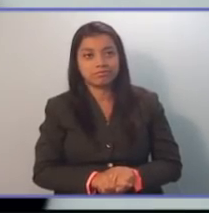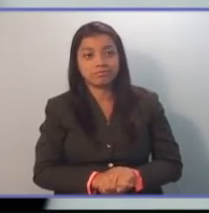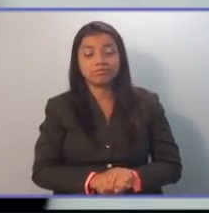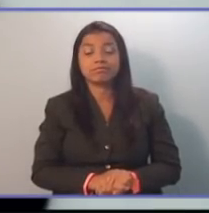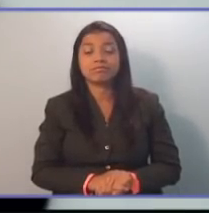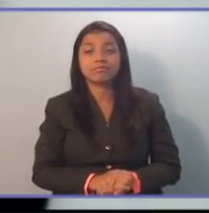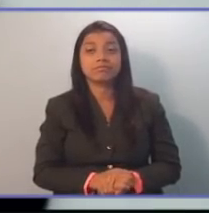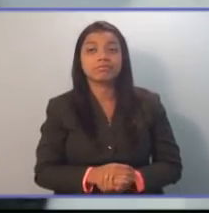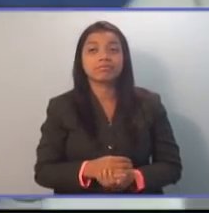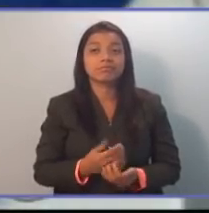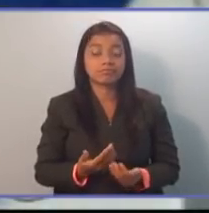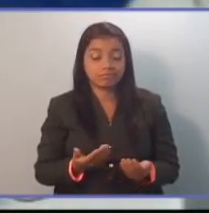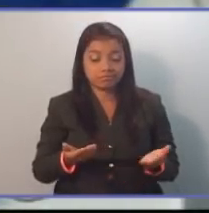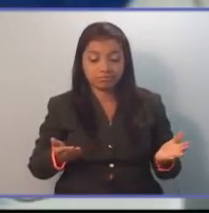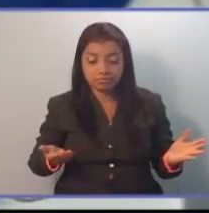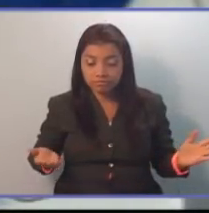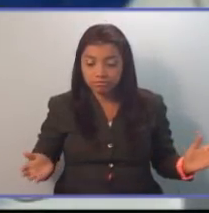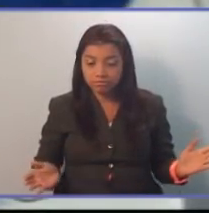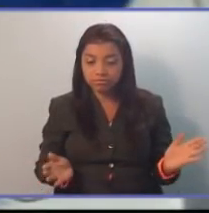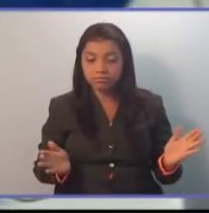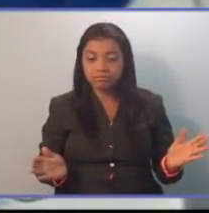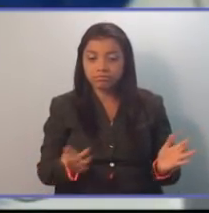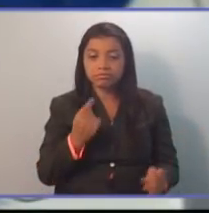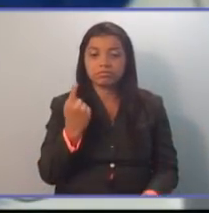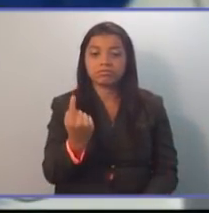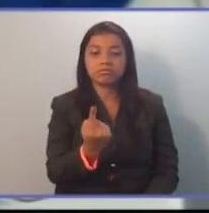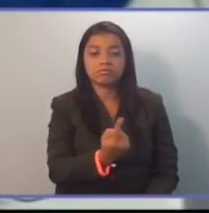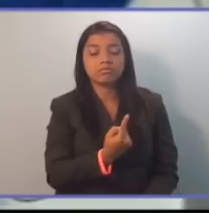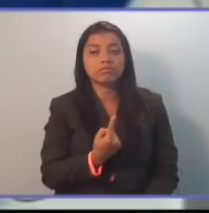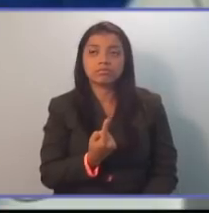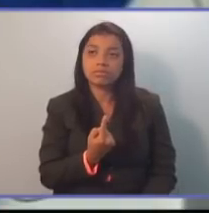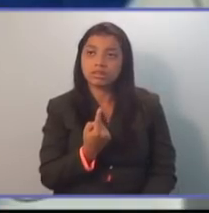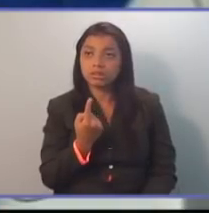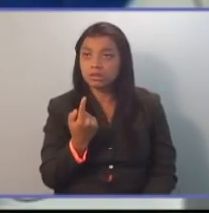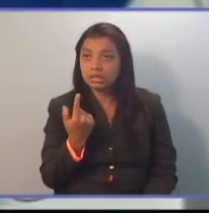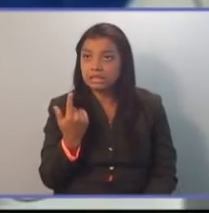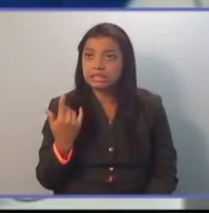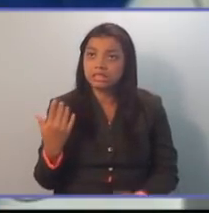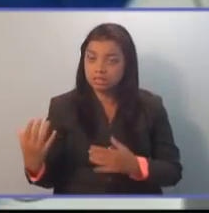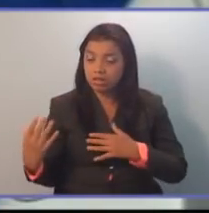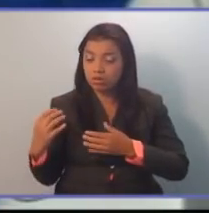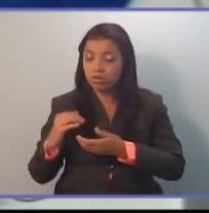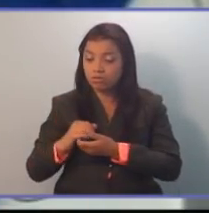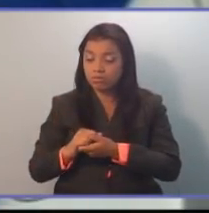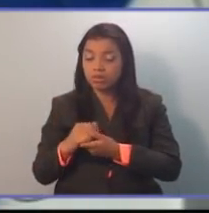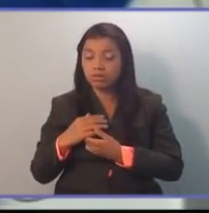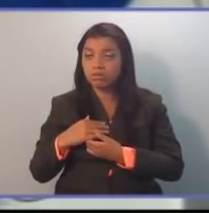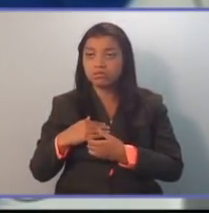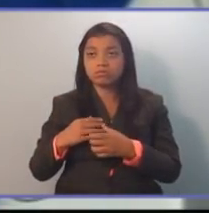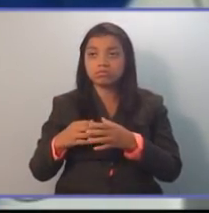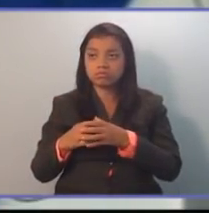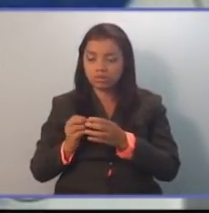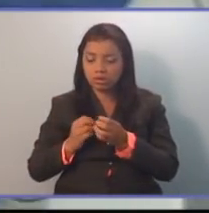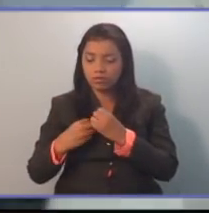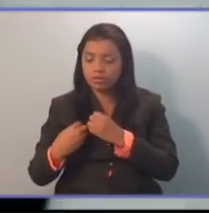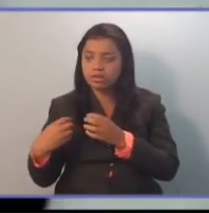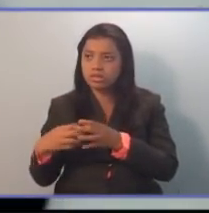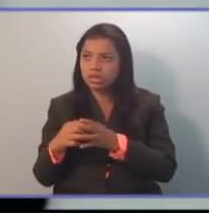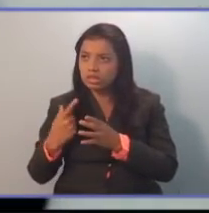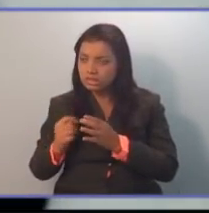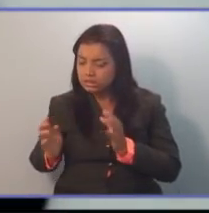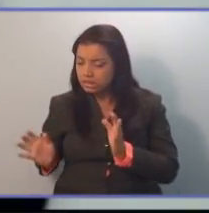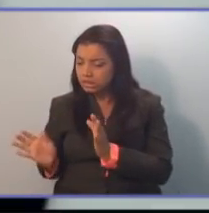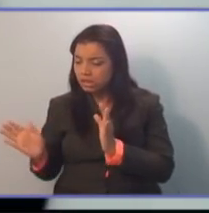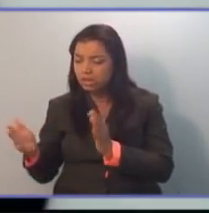He instado tanto a quienes están conmigo, y por supuesto he tratado de practicarlo, el no